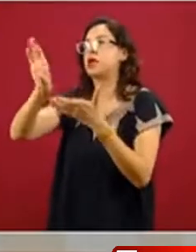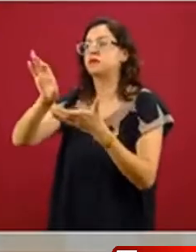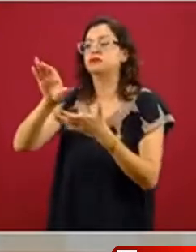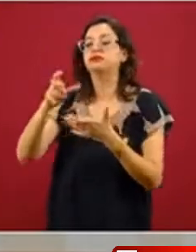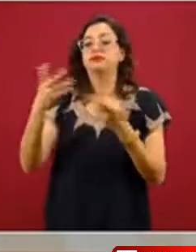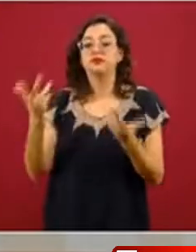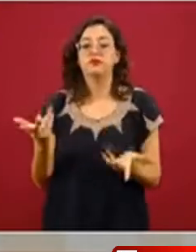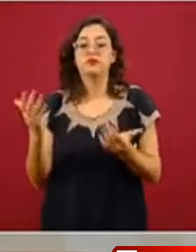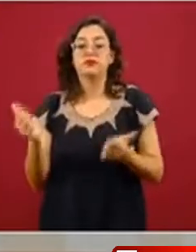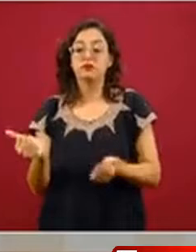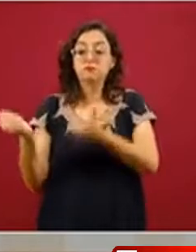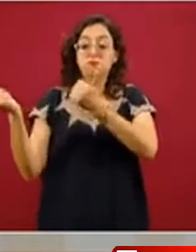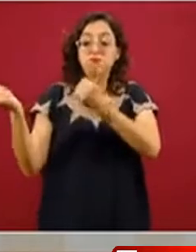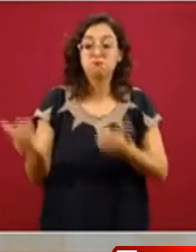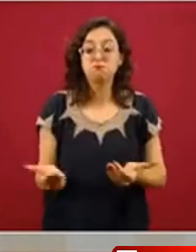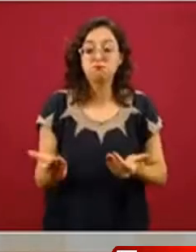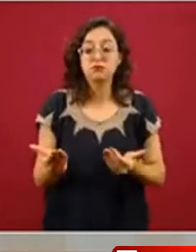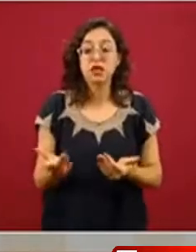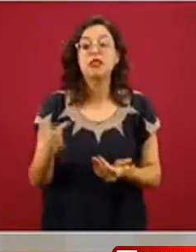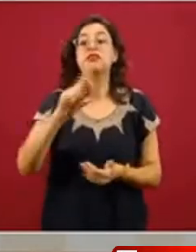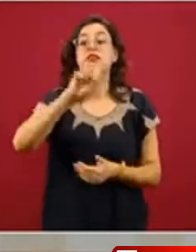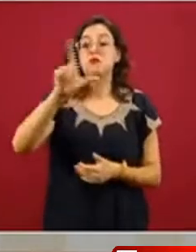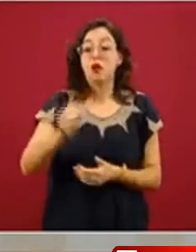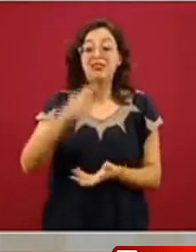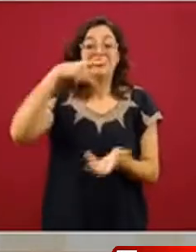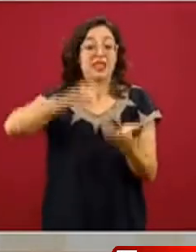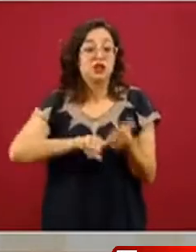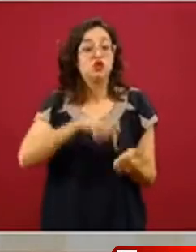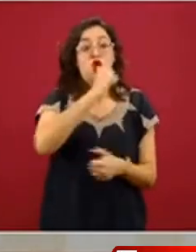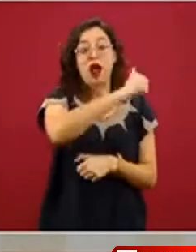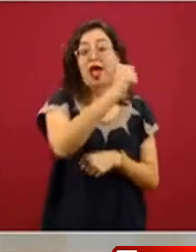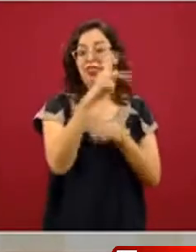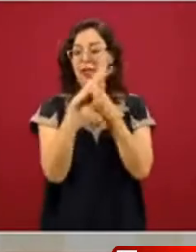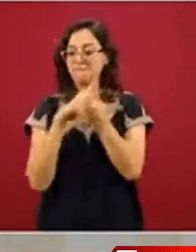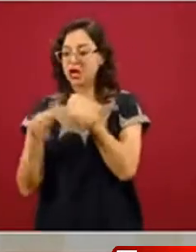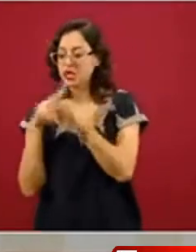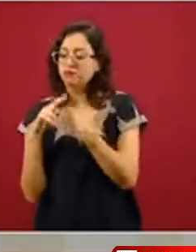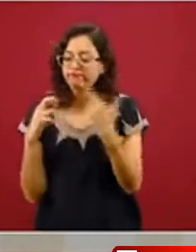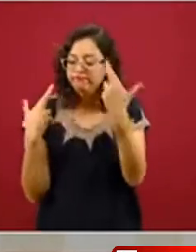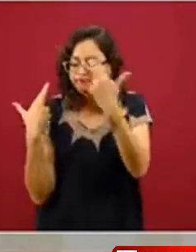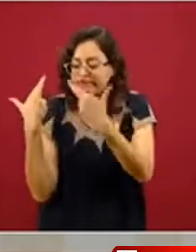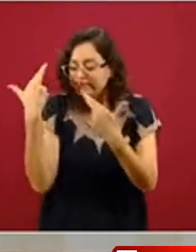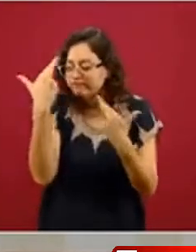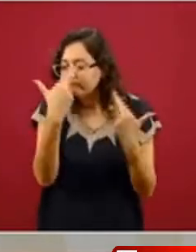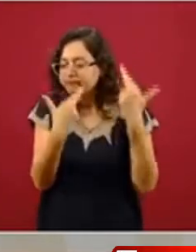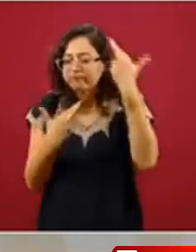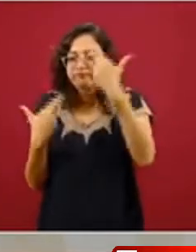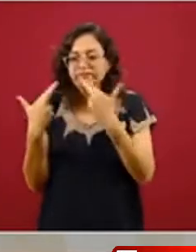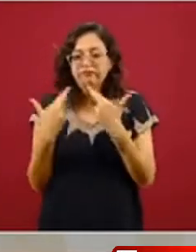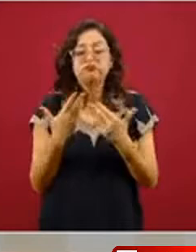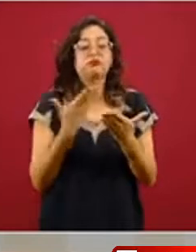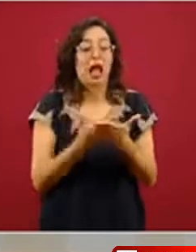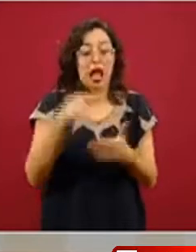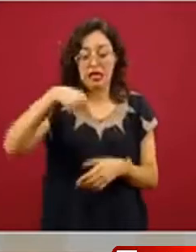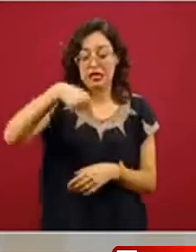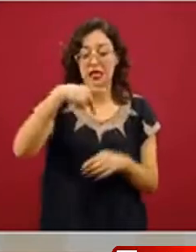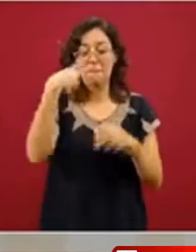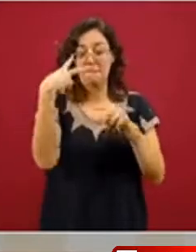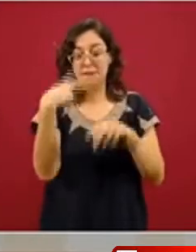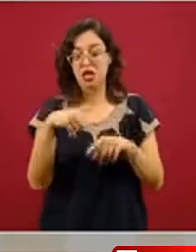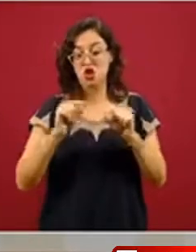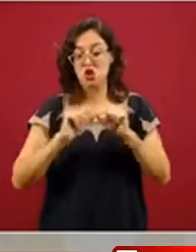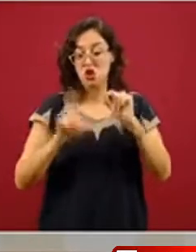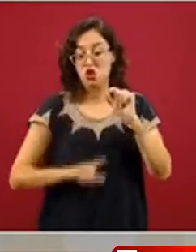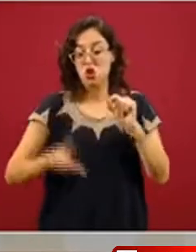y cuando llega a los países pasa por el proceso de verificación sanitaria, en nuestro caso a cargo de COFEPRIS,